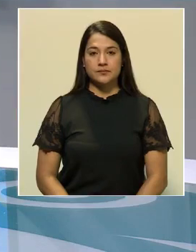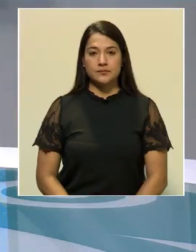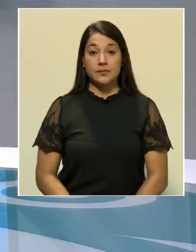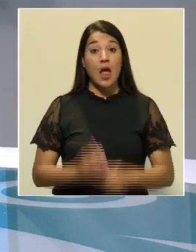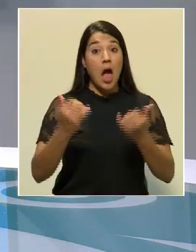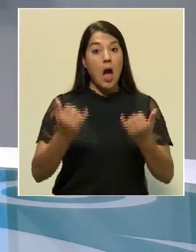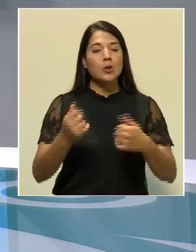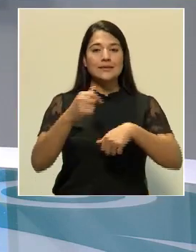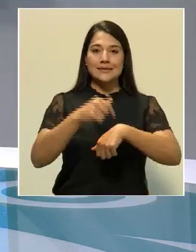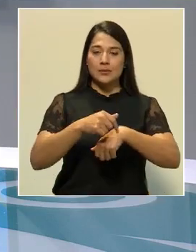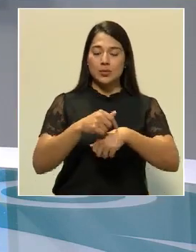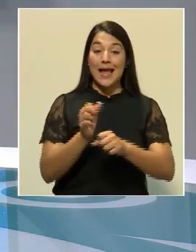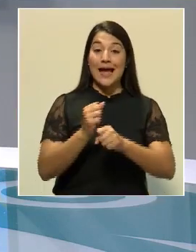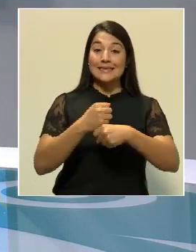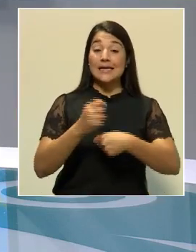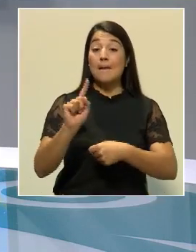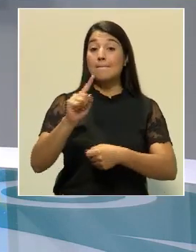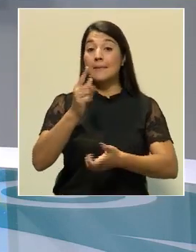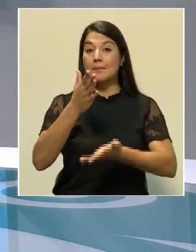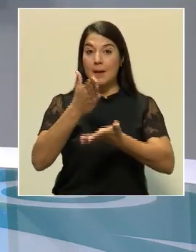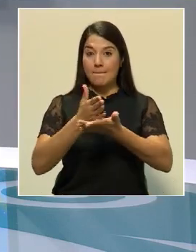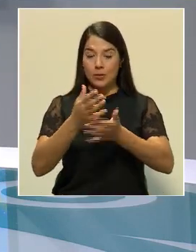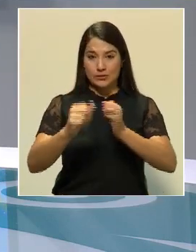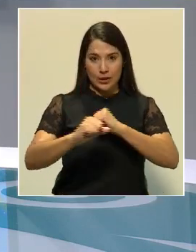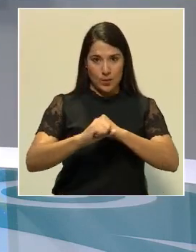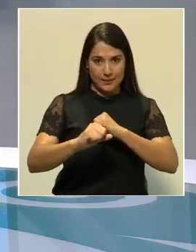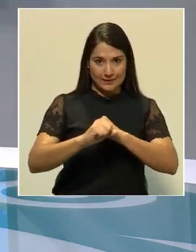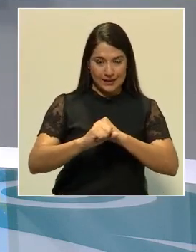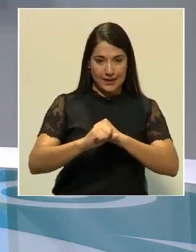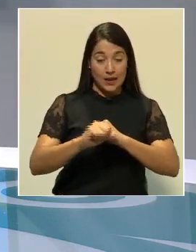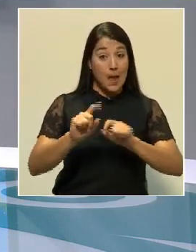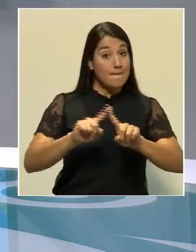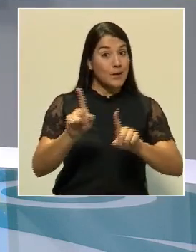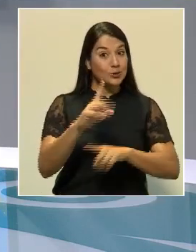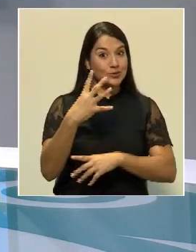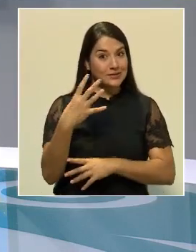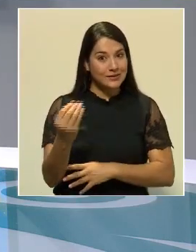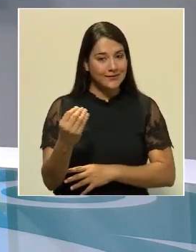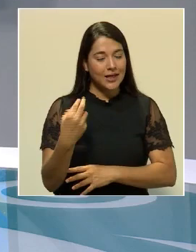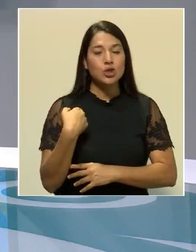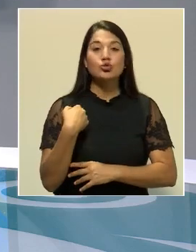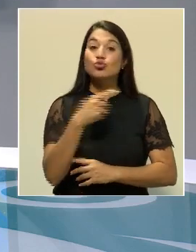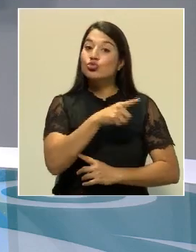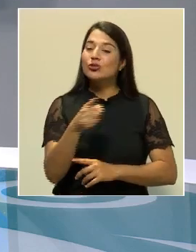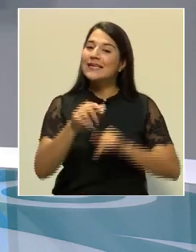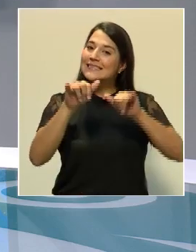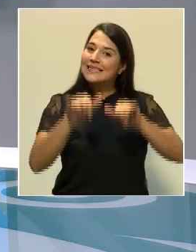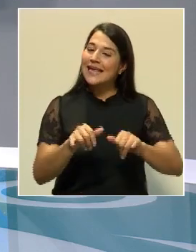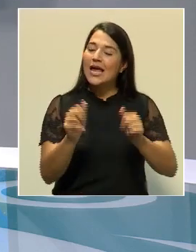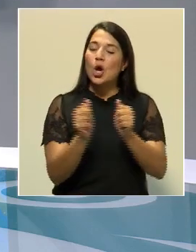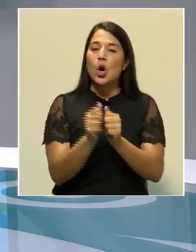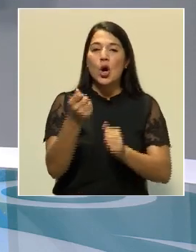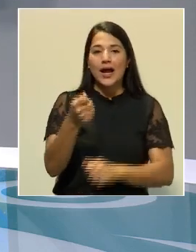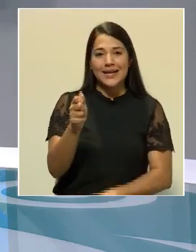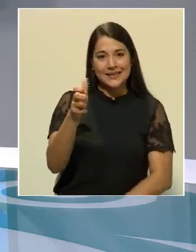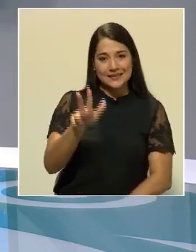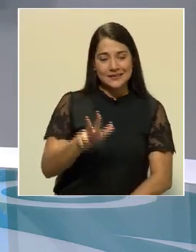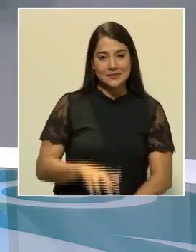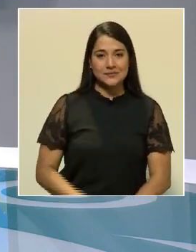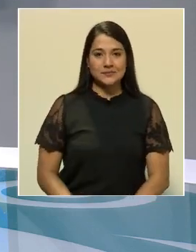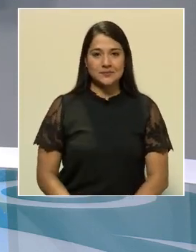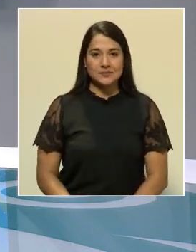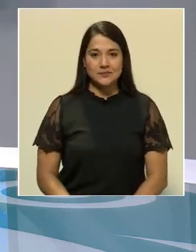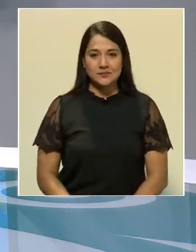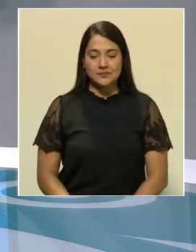En este momento hacemos la primera pausa comercial, pero no se vaya, quédese en la señal del 13.